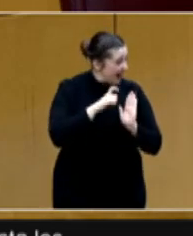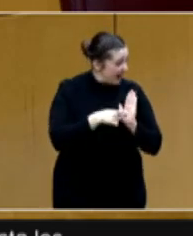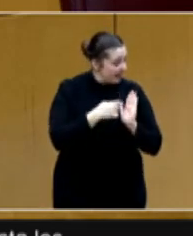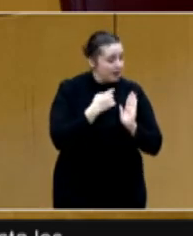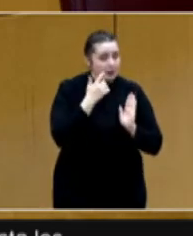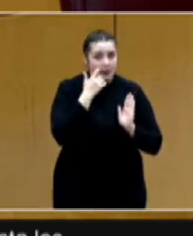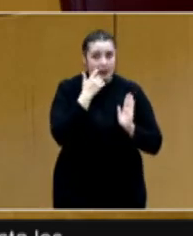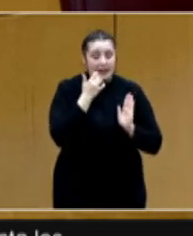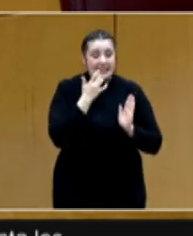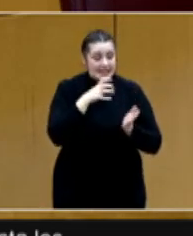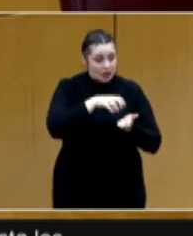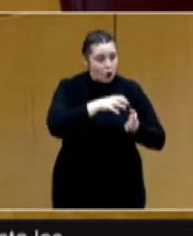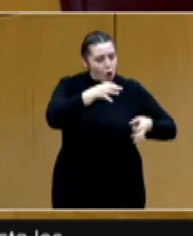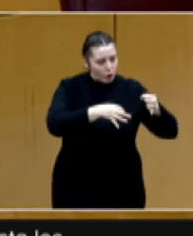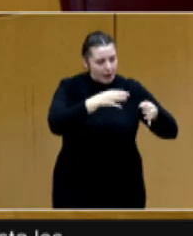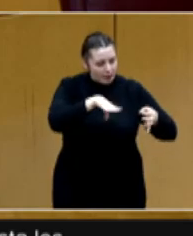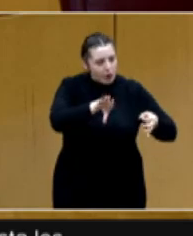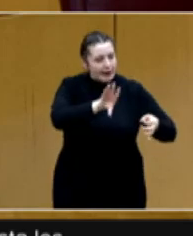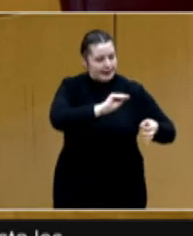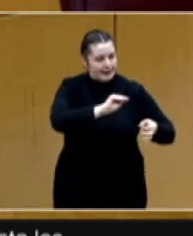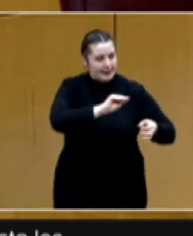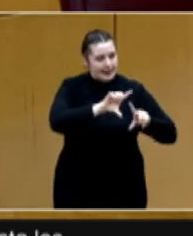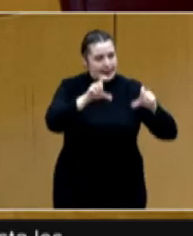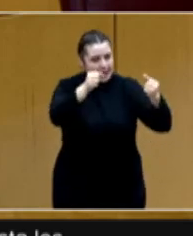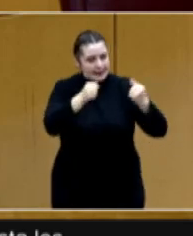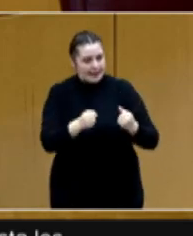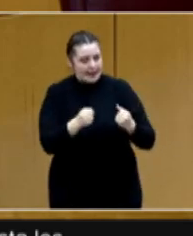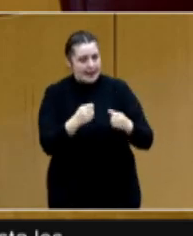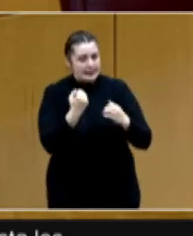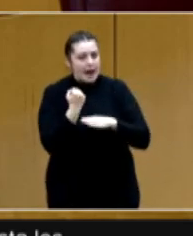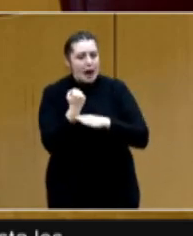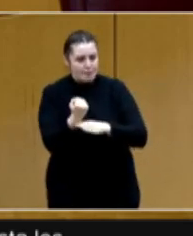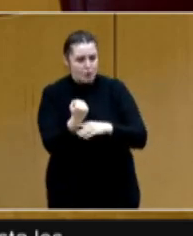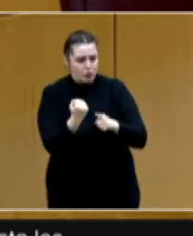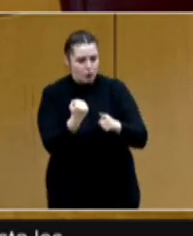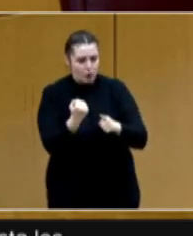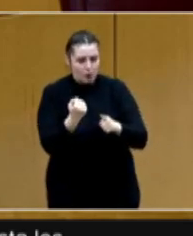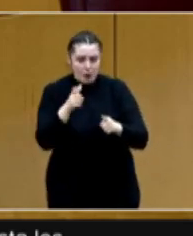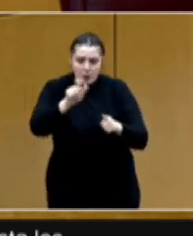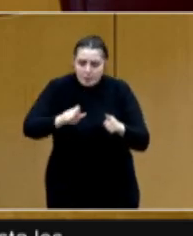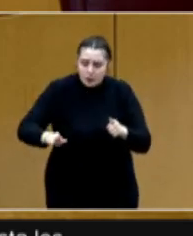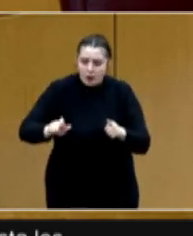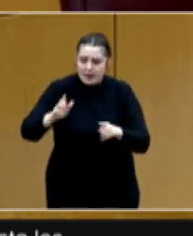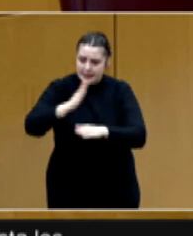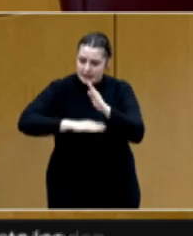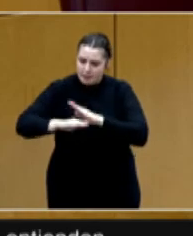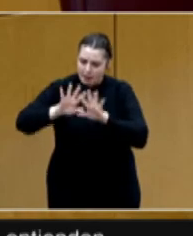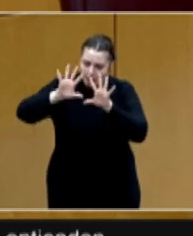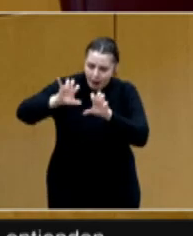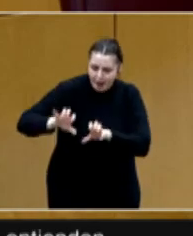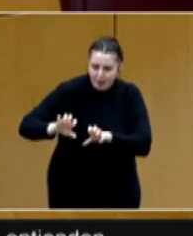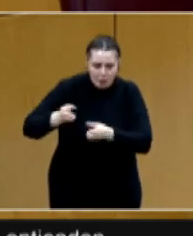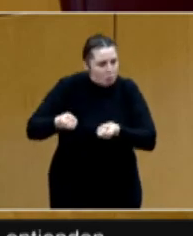juzgados entienden que las entidades de apoyo conocemos muy bien a las personas y que podemos dar información